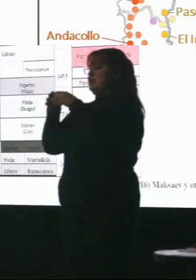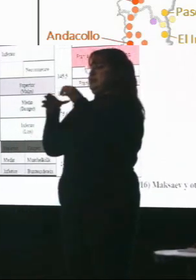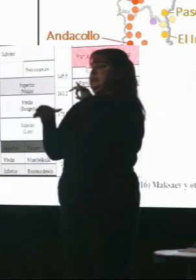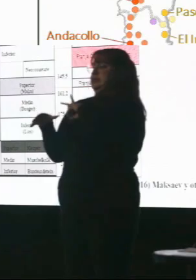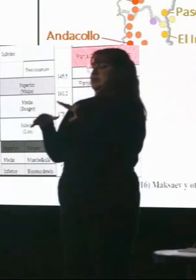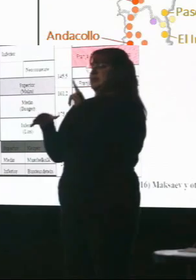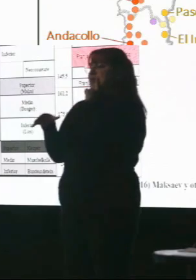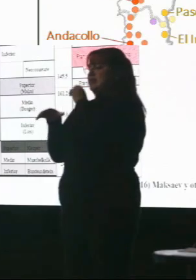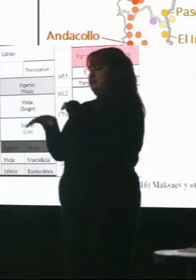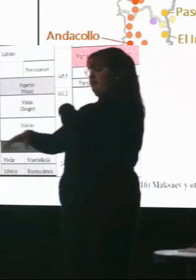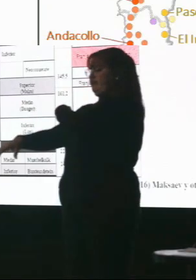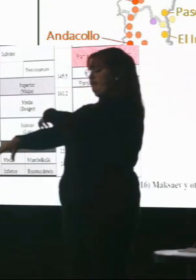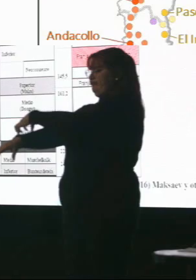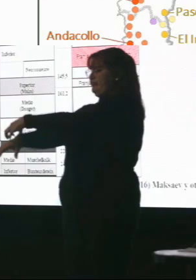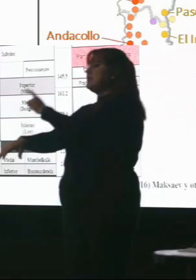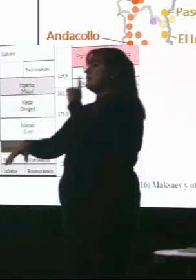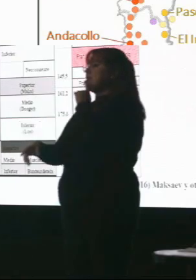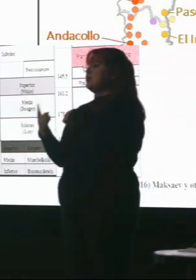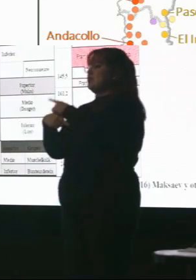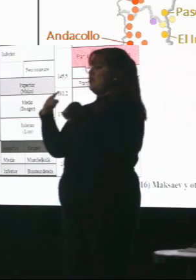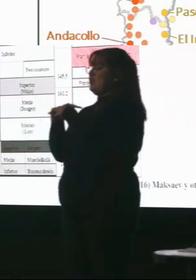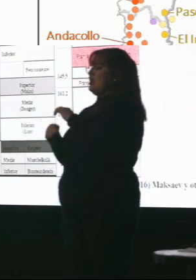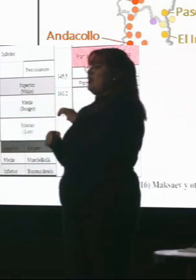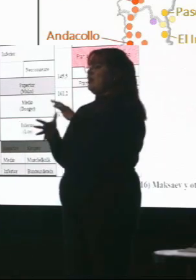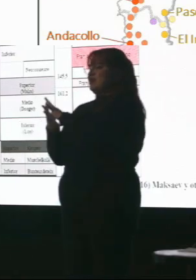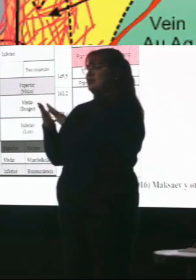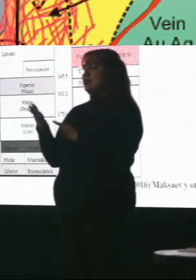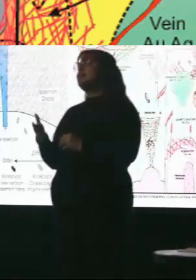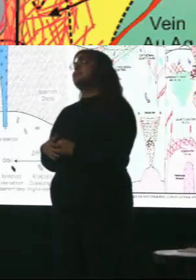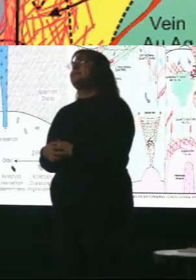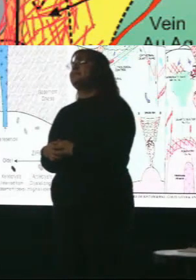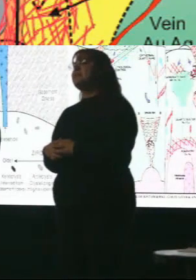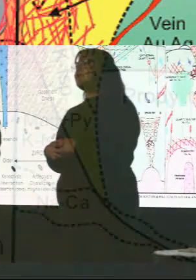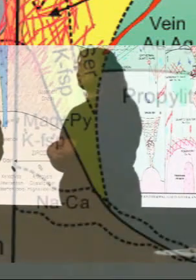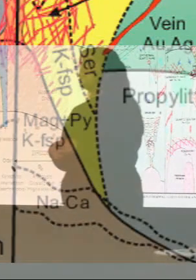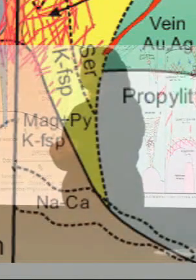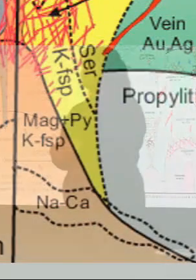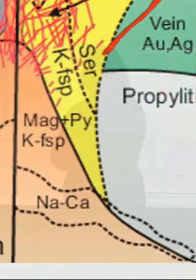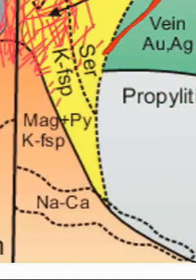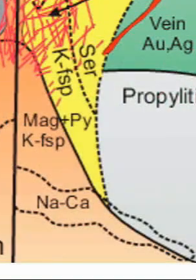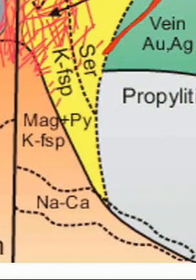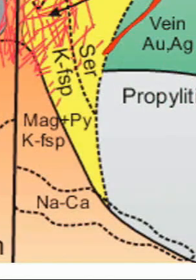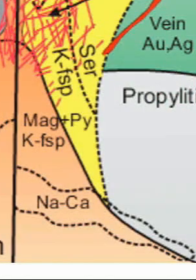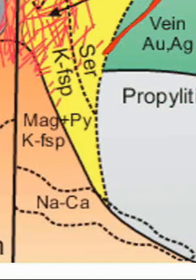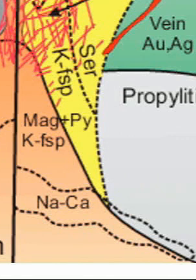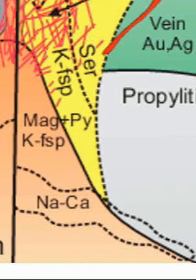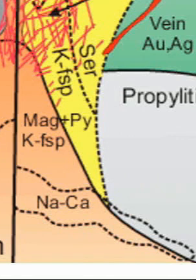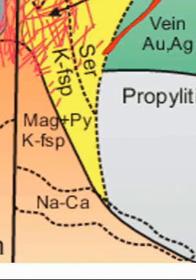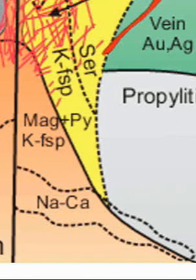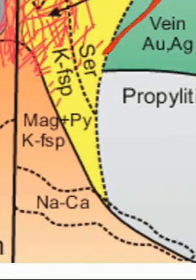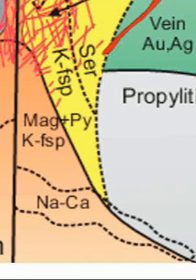a lo largo de la historia geológica. Y eso es así. Bueno, los geólogos lo que hacen es que